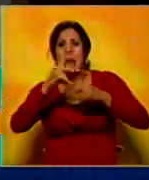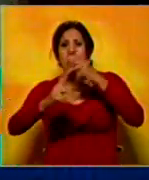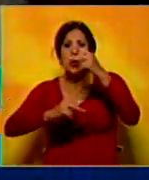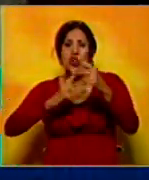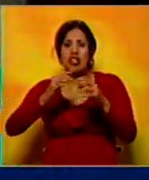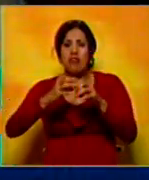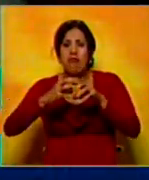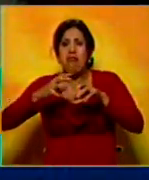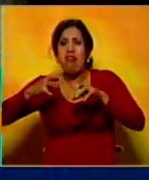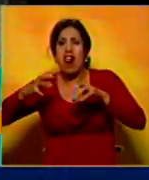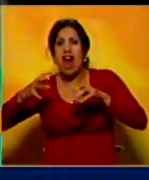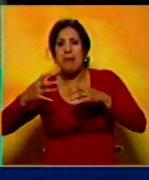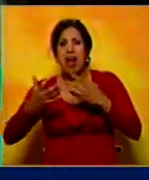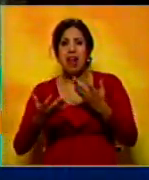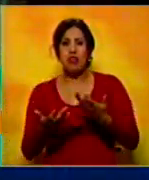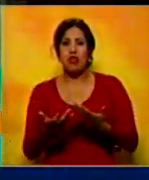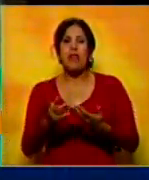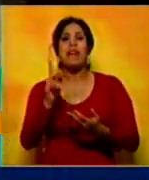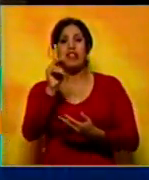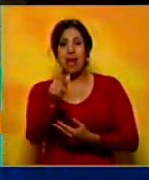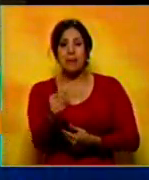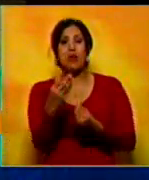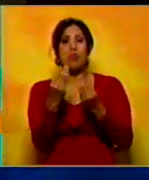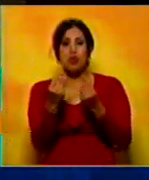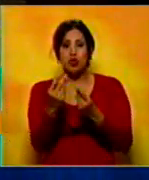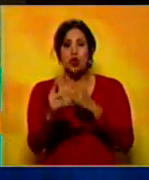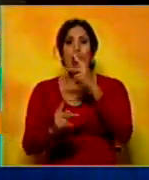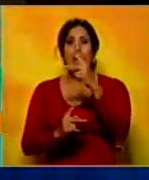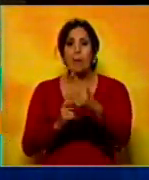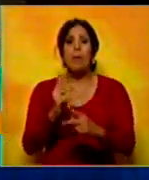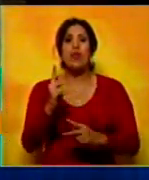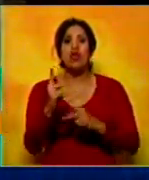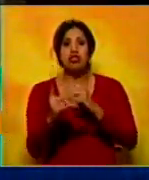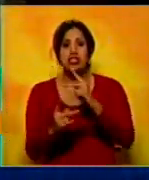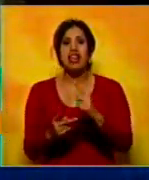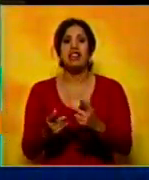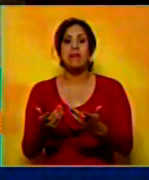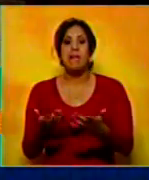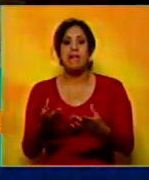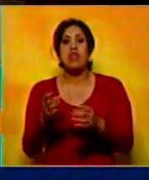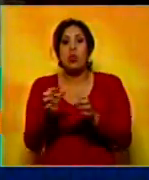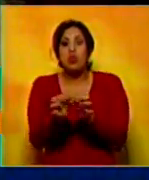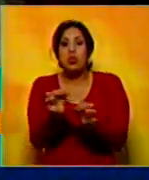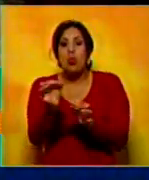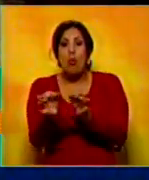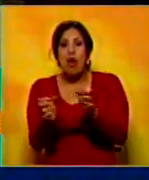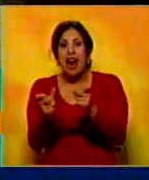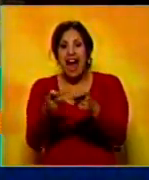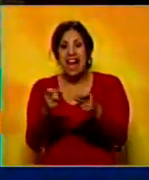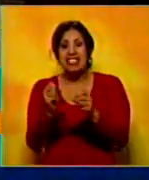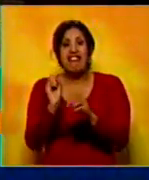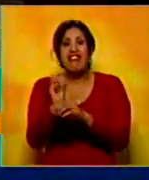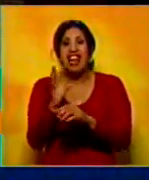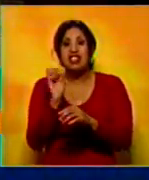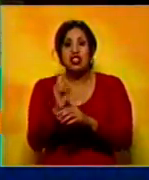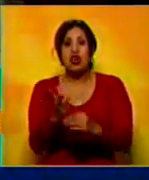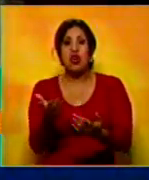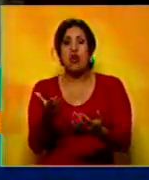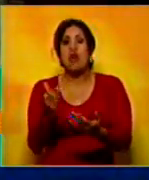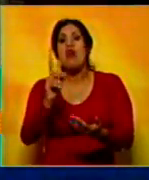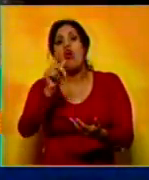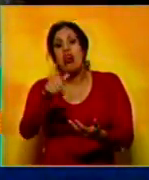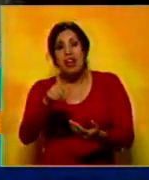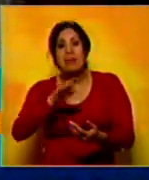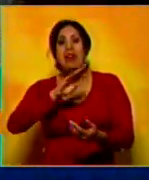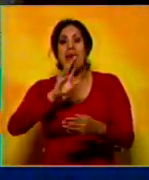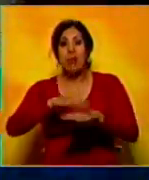procesos inflamatorios y también muchos procesos tumorales, infecciosos, y que